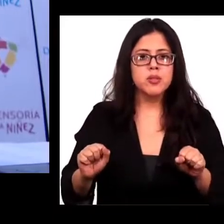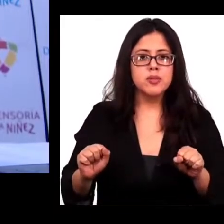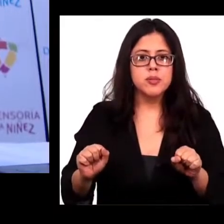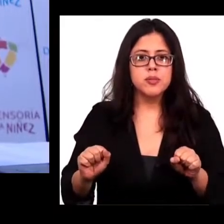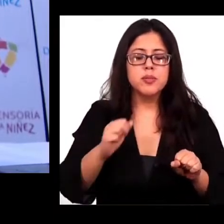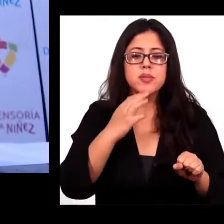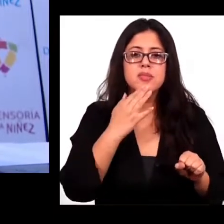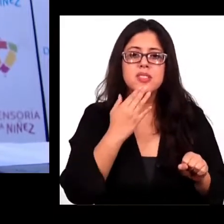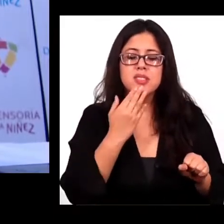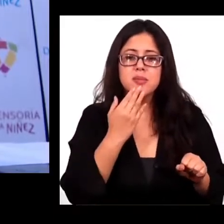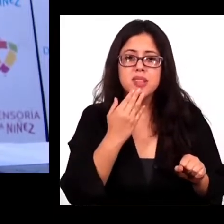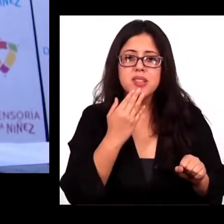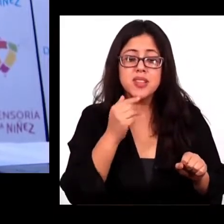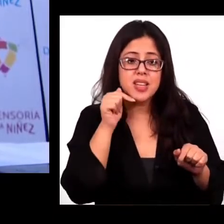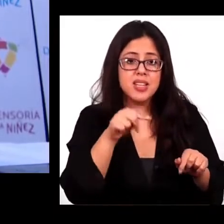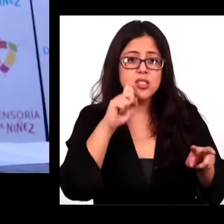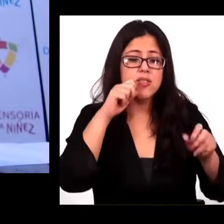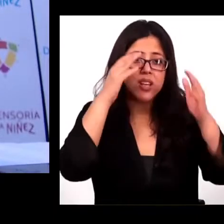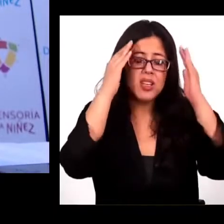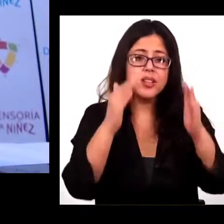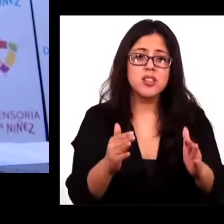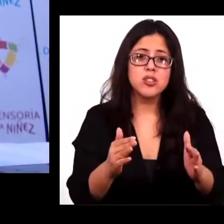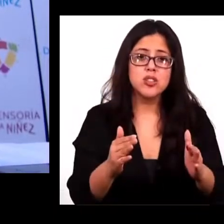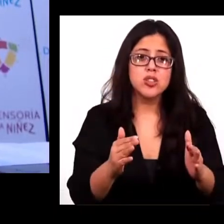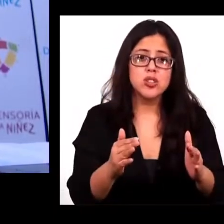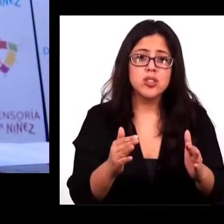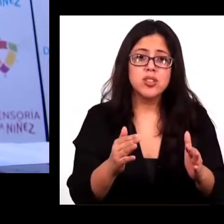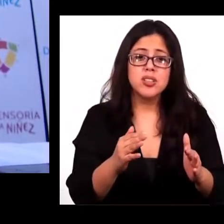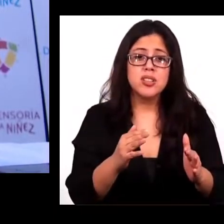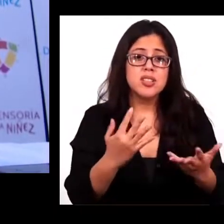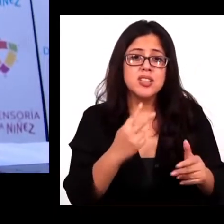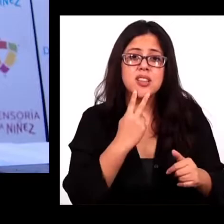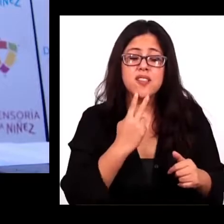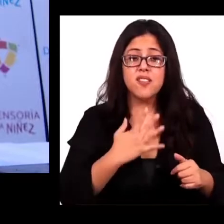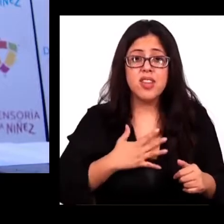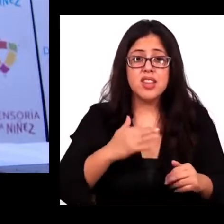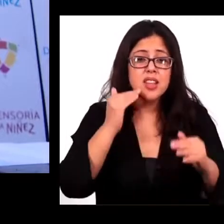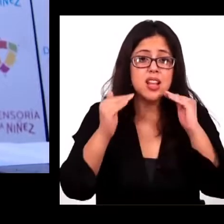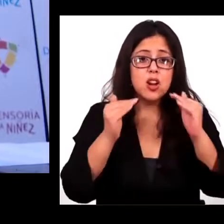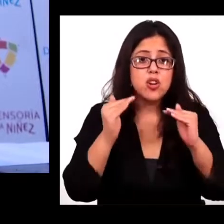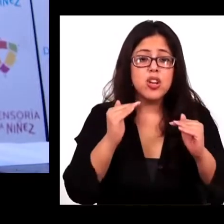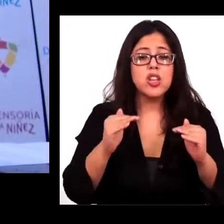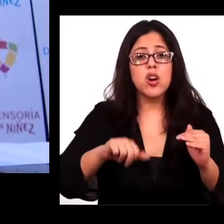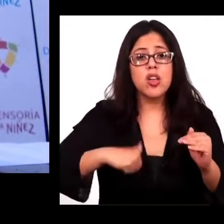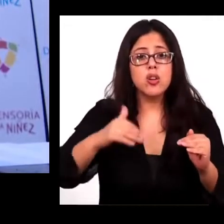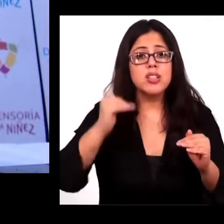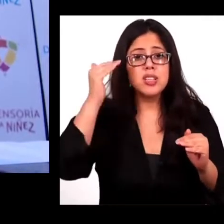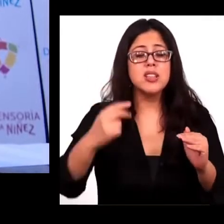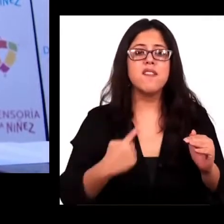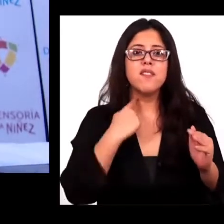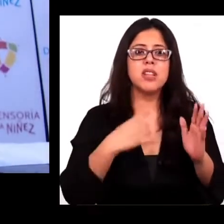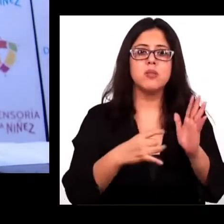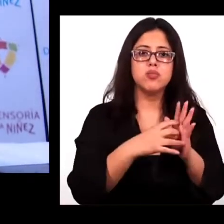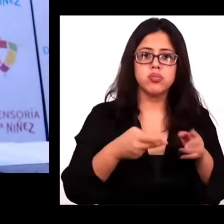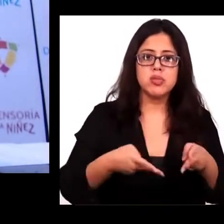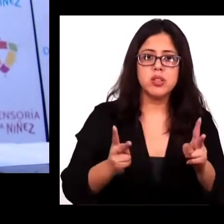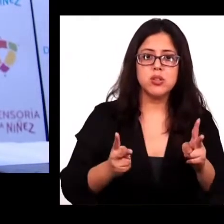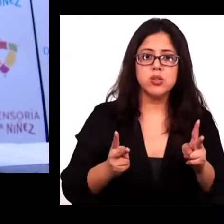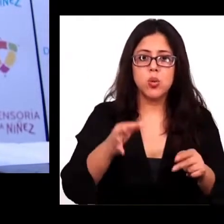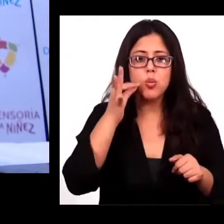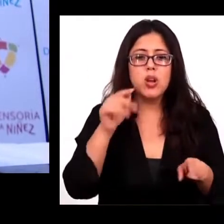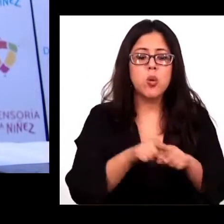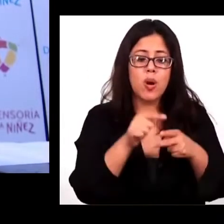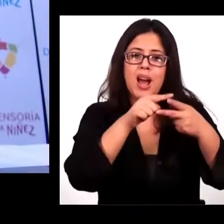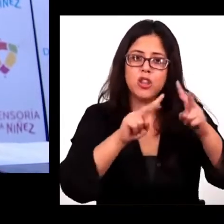desde ese punto de vista a la atención e intervención debida con los niños, niñas y adolescentes víctimas de violaciones a los derechos humanos. Acá hay al menos 2 tareas que resultan